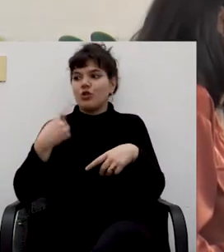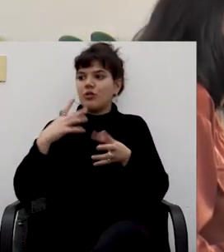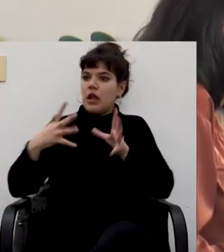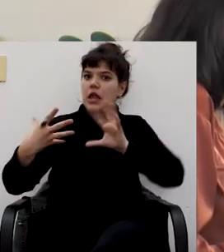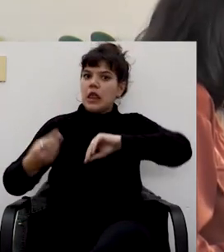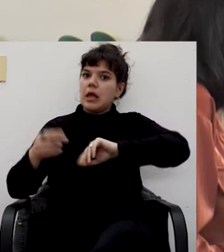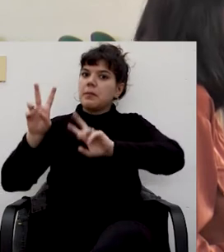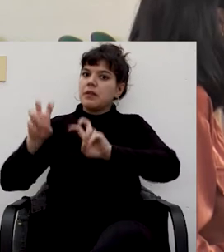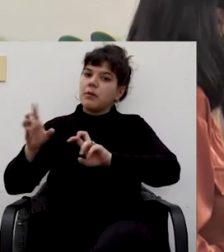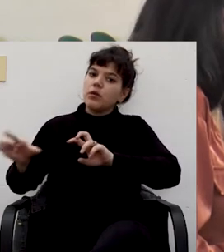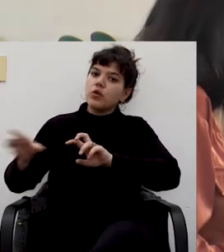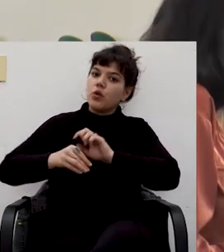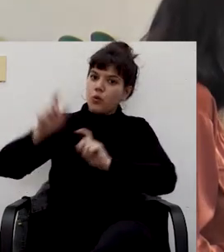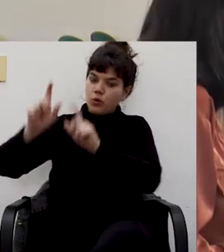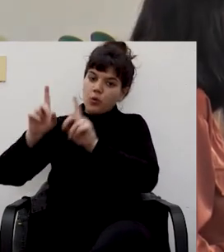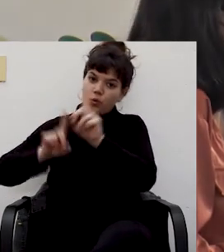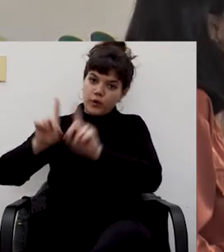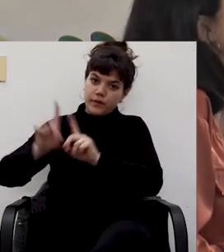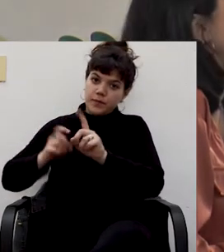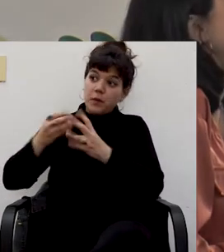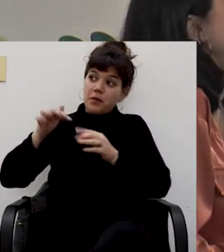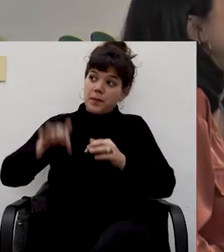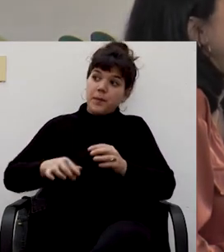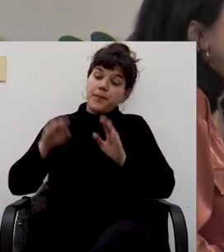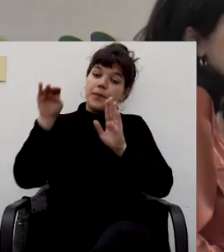el demos universitario, ya que este protocolo